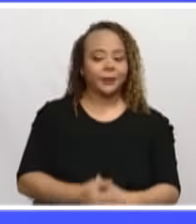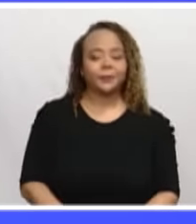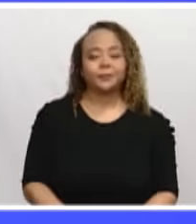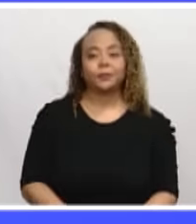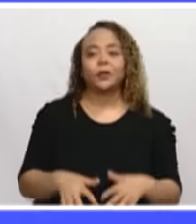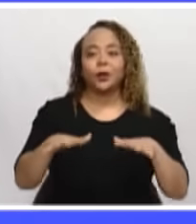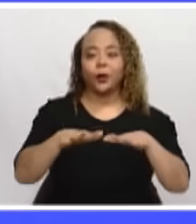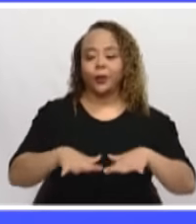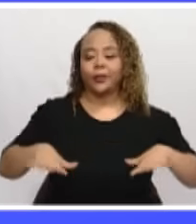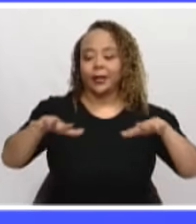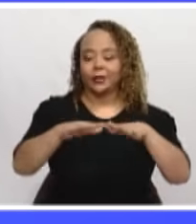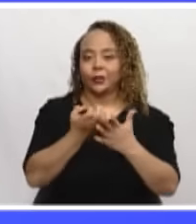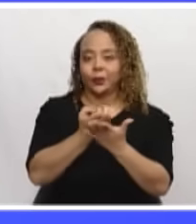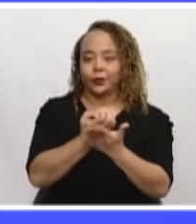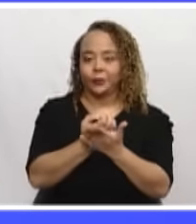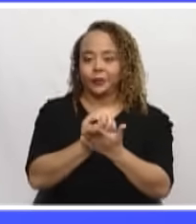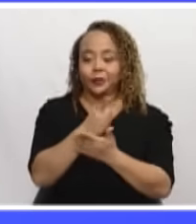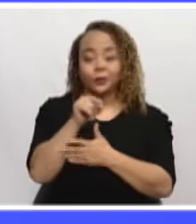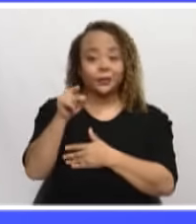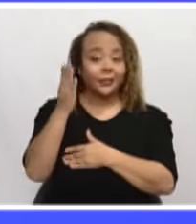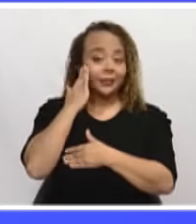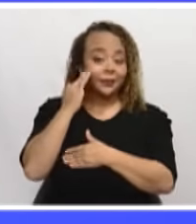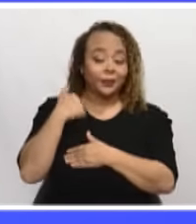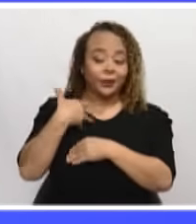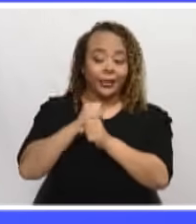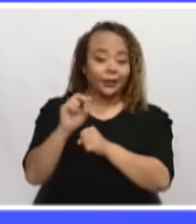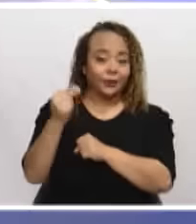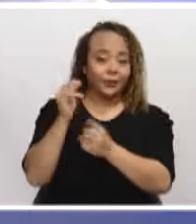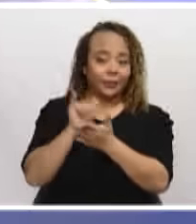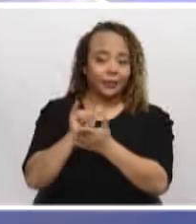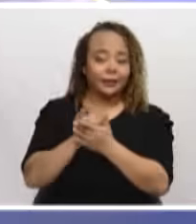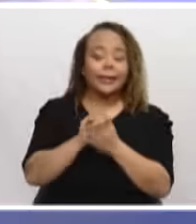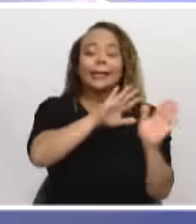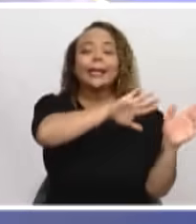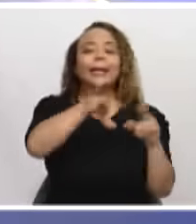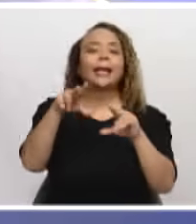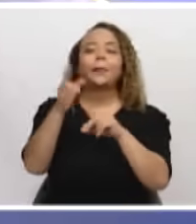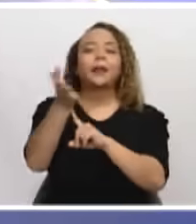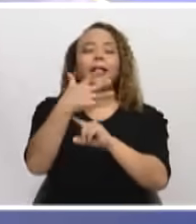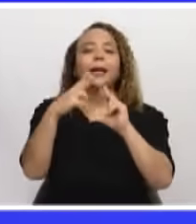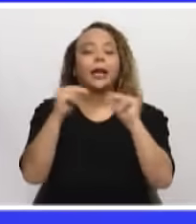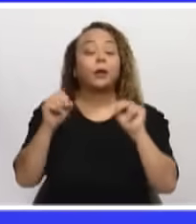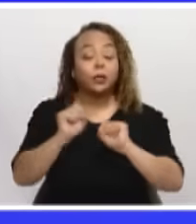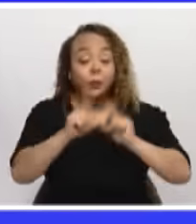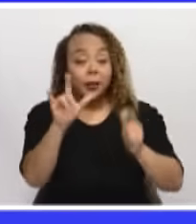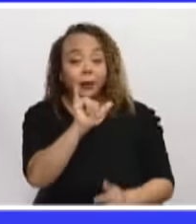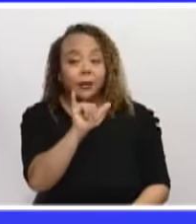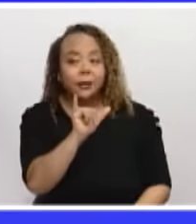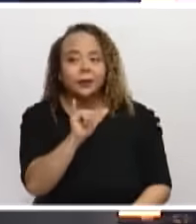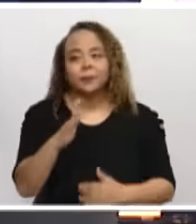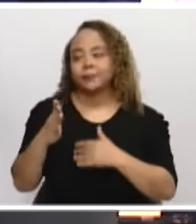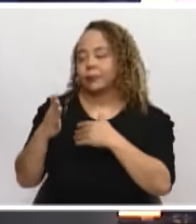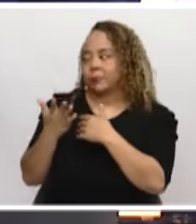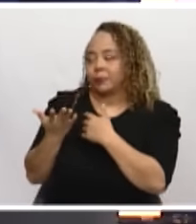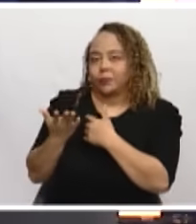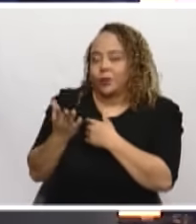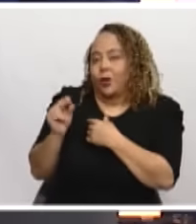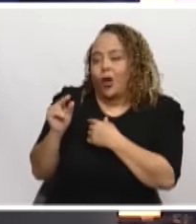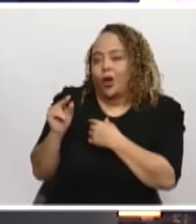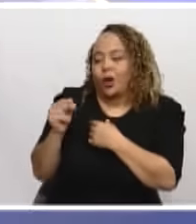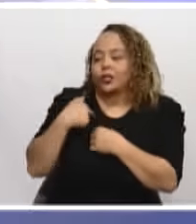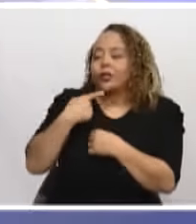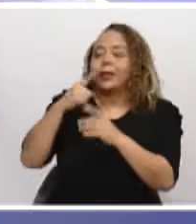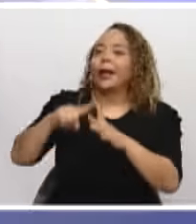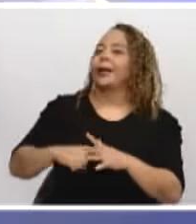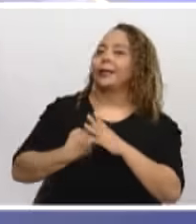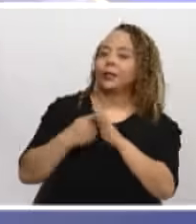contexto económico incluso vos sabes que he hecho notas de esto Per quítele la bandera en Nicaragua me sorprende igual independiente di no lo dije al